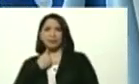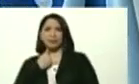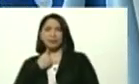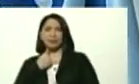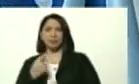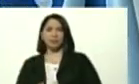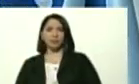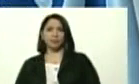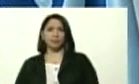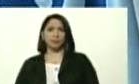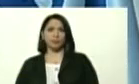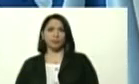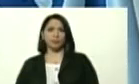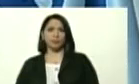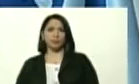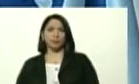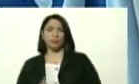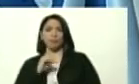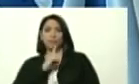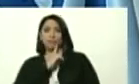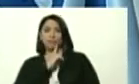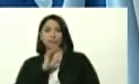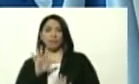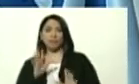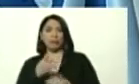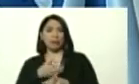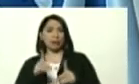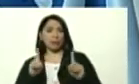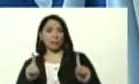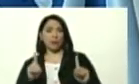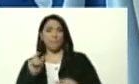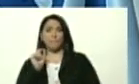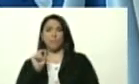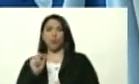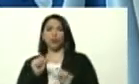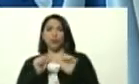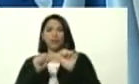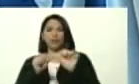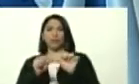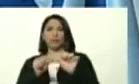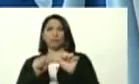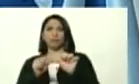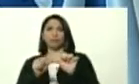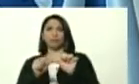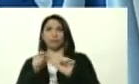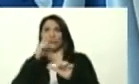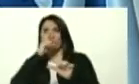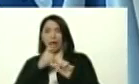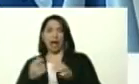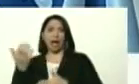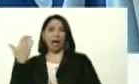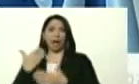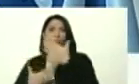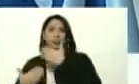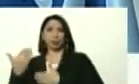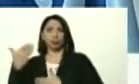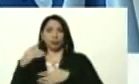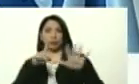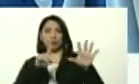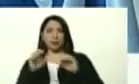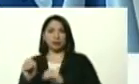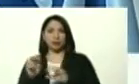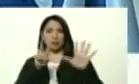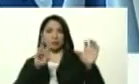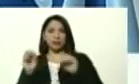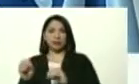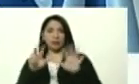oprobiosa llamada democracia punto fijista de los años 60,